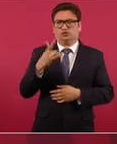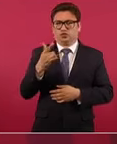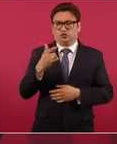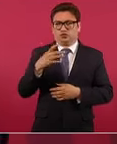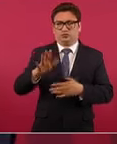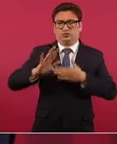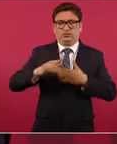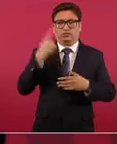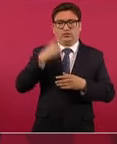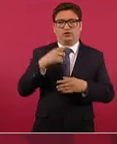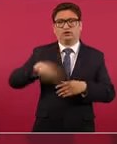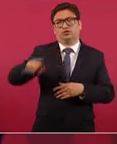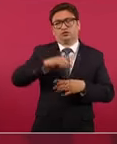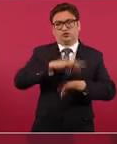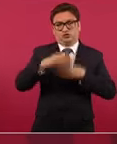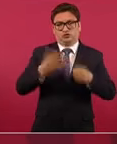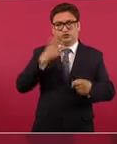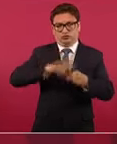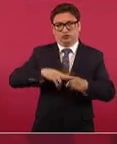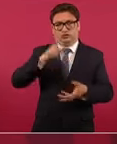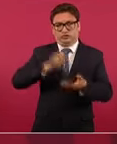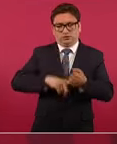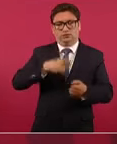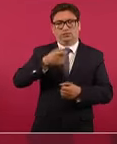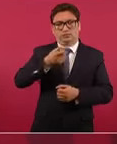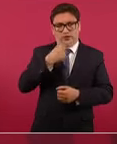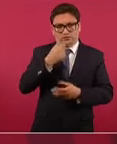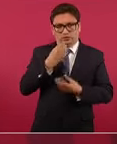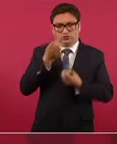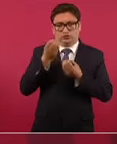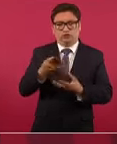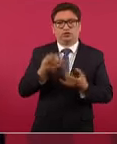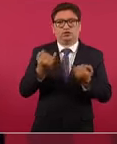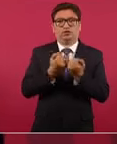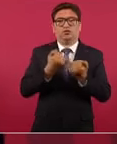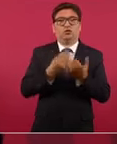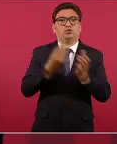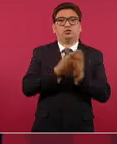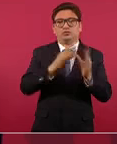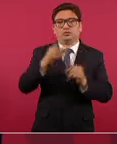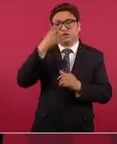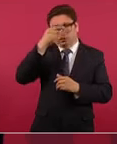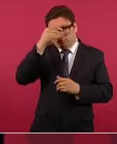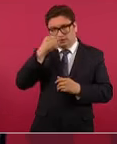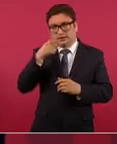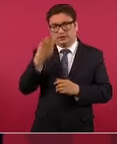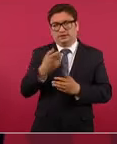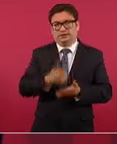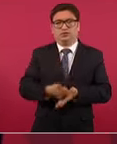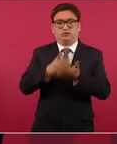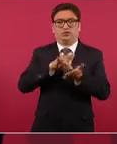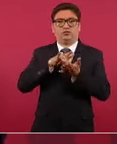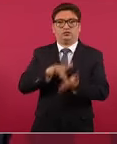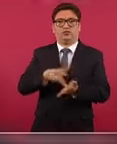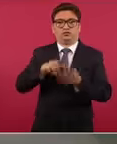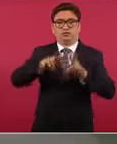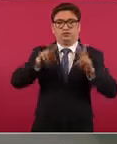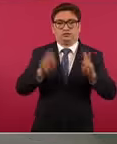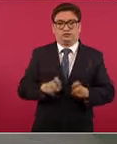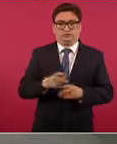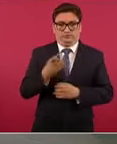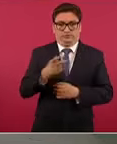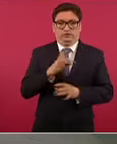compromiso para que todos los hospitales ya tengan los medicamentos y capacitado al personal para ofrecer esto que tiene que ver con el código